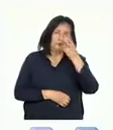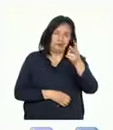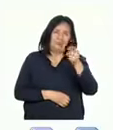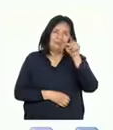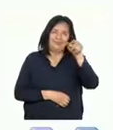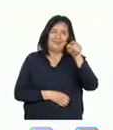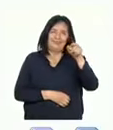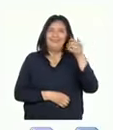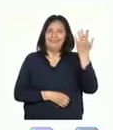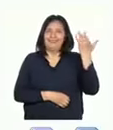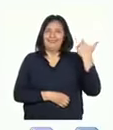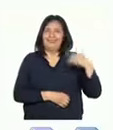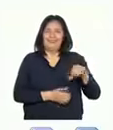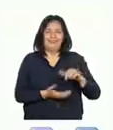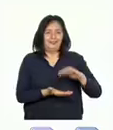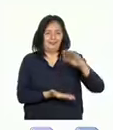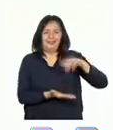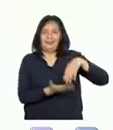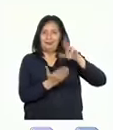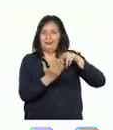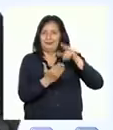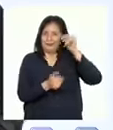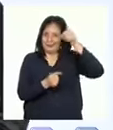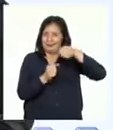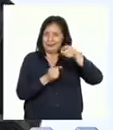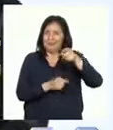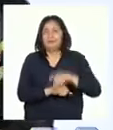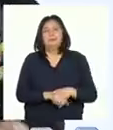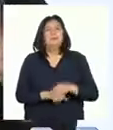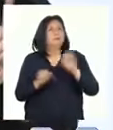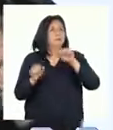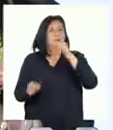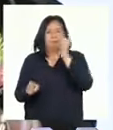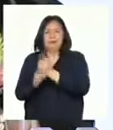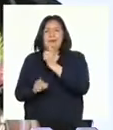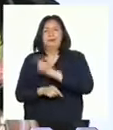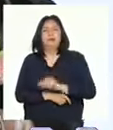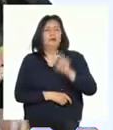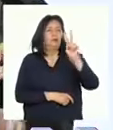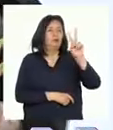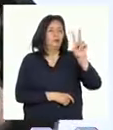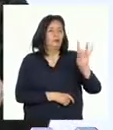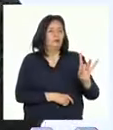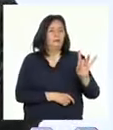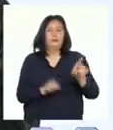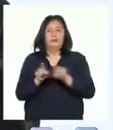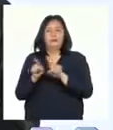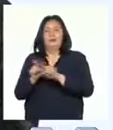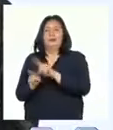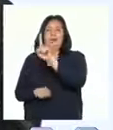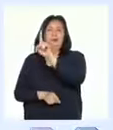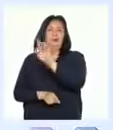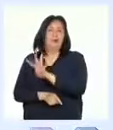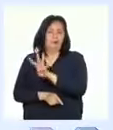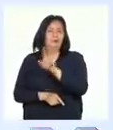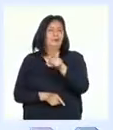vimos aquí con los galones. Recordemos. Cierto, 2/8 es igual que